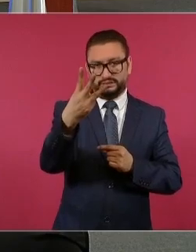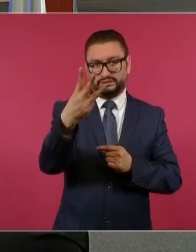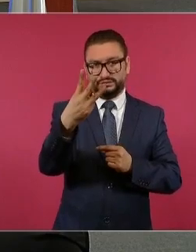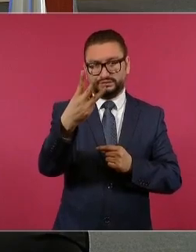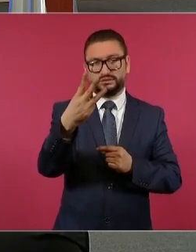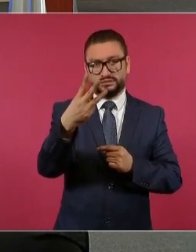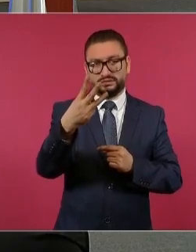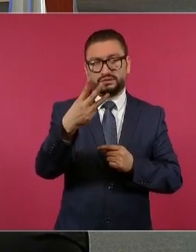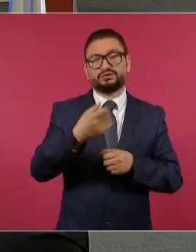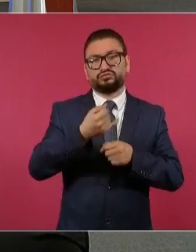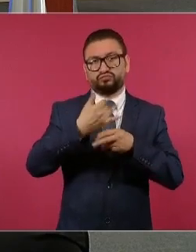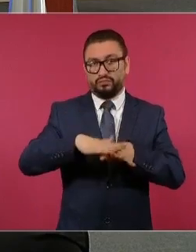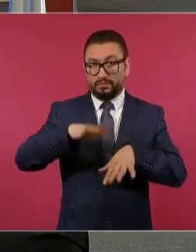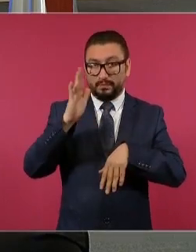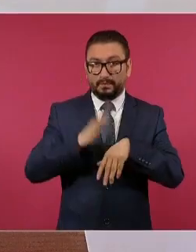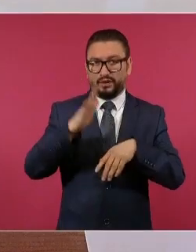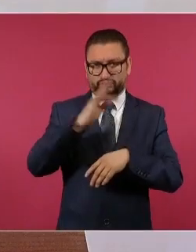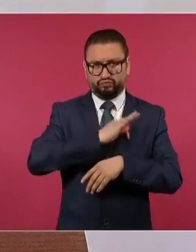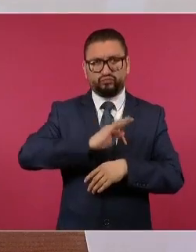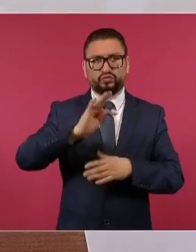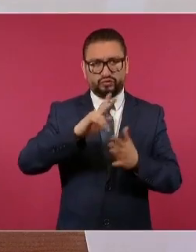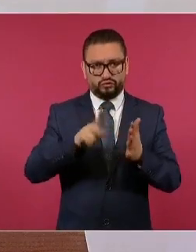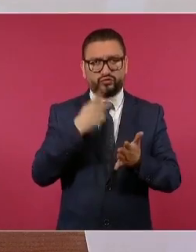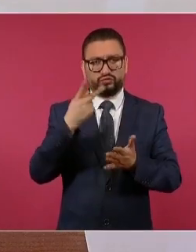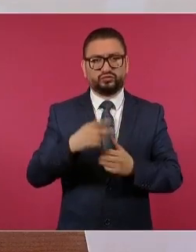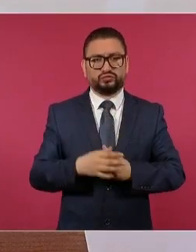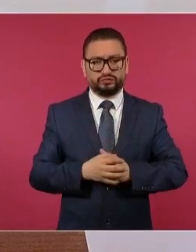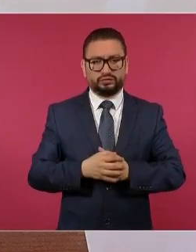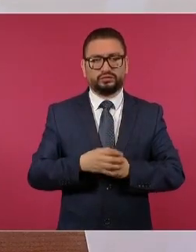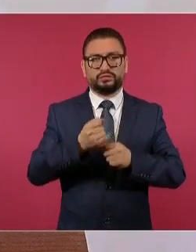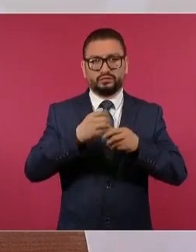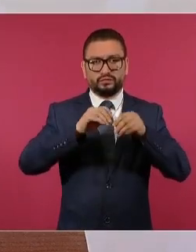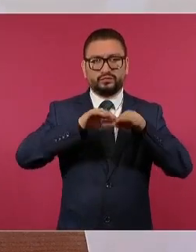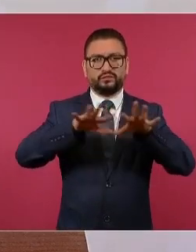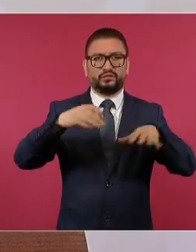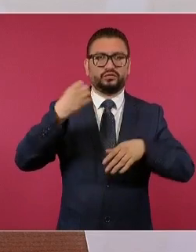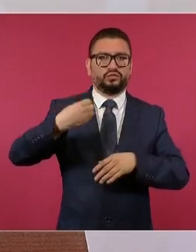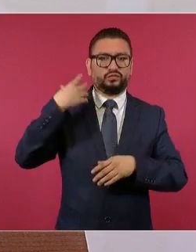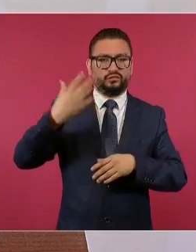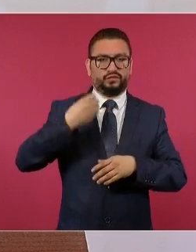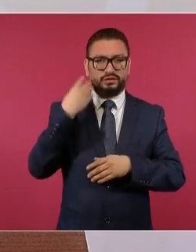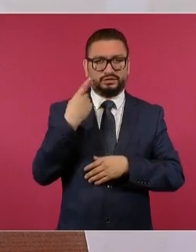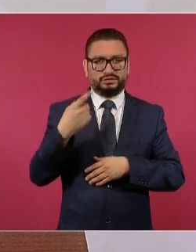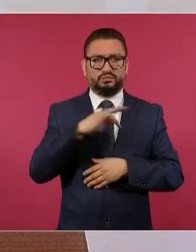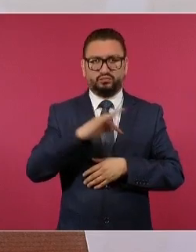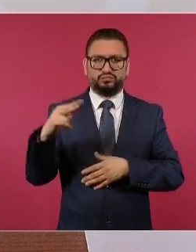más información, puedan claro que sí, dar una conferencia aquí,